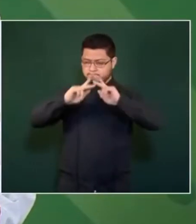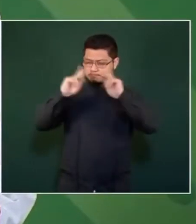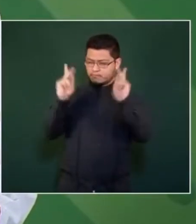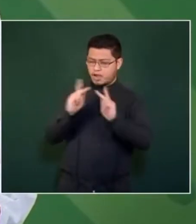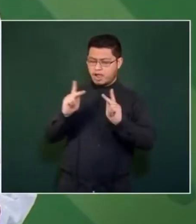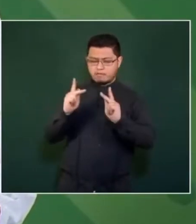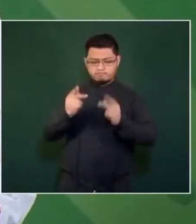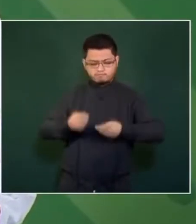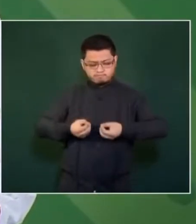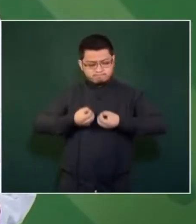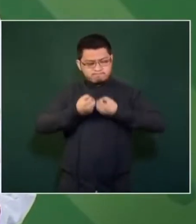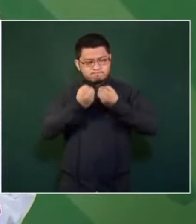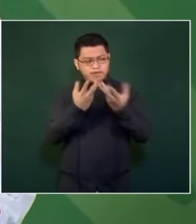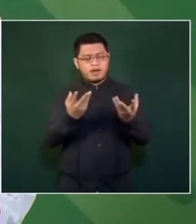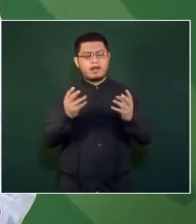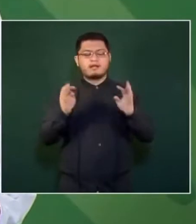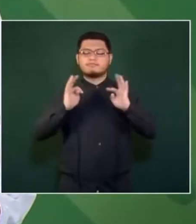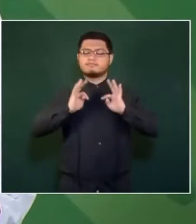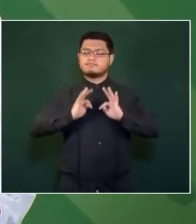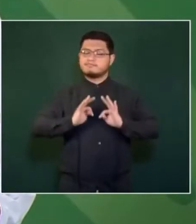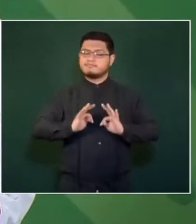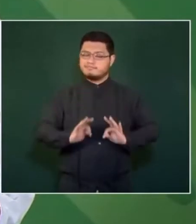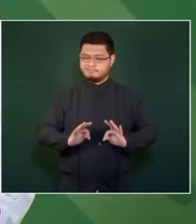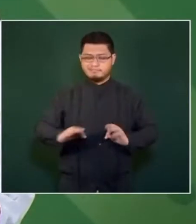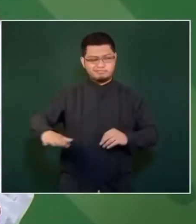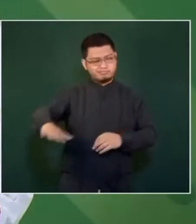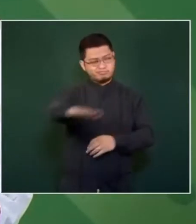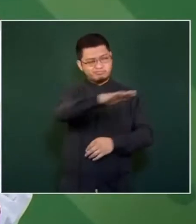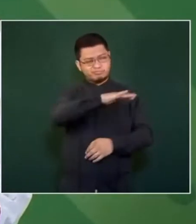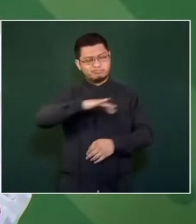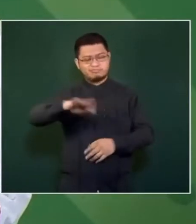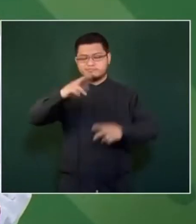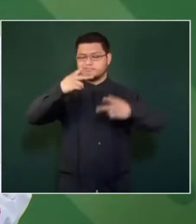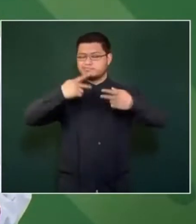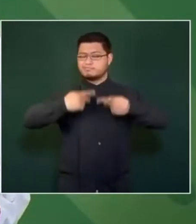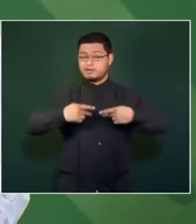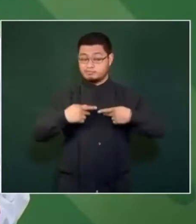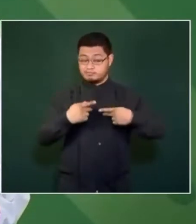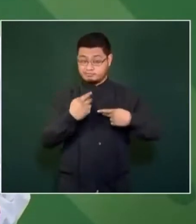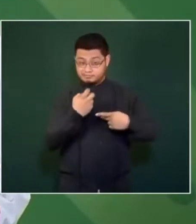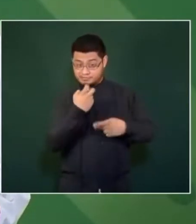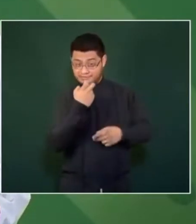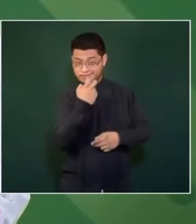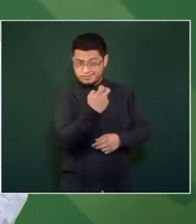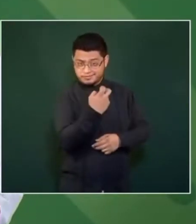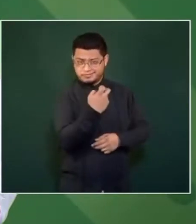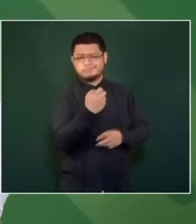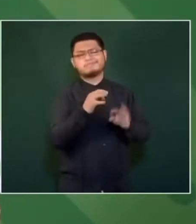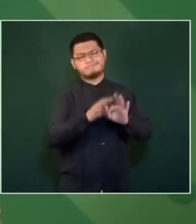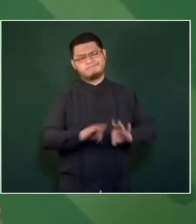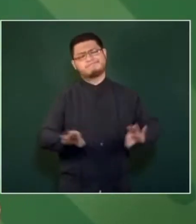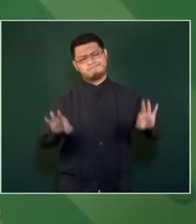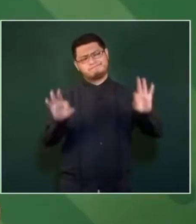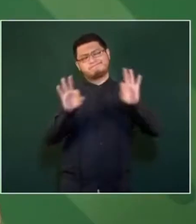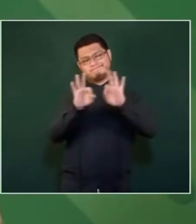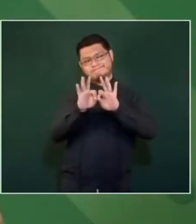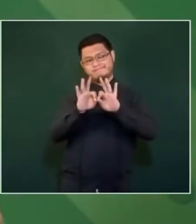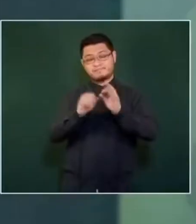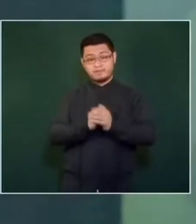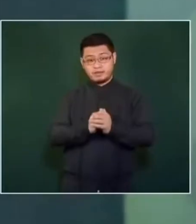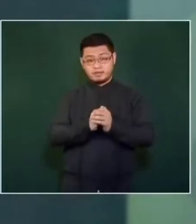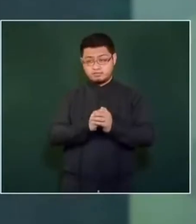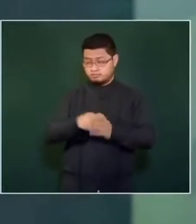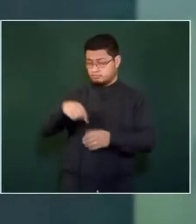Estado y esto es muy importante, Yucatán es la entidad